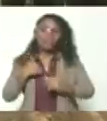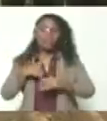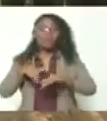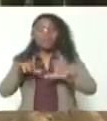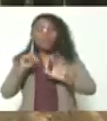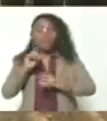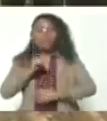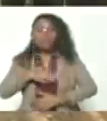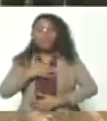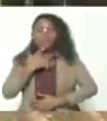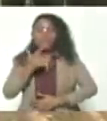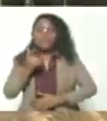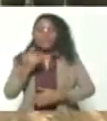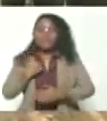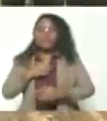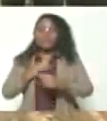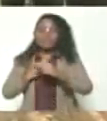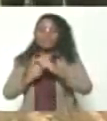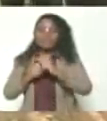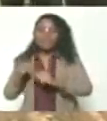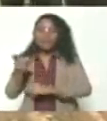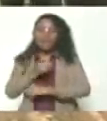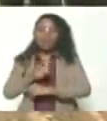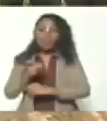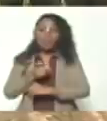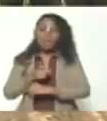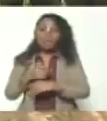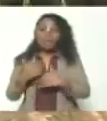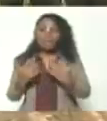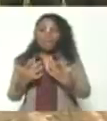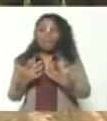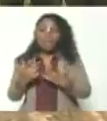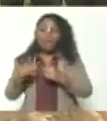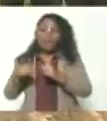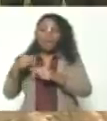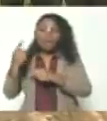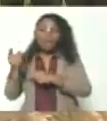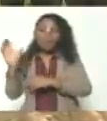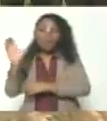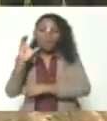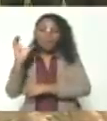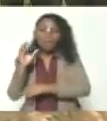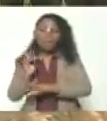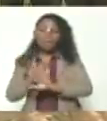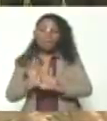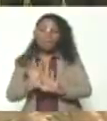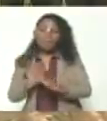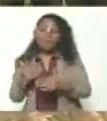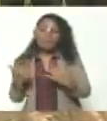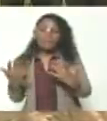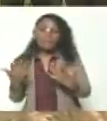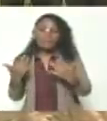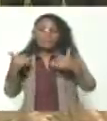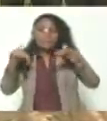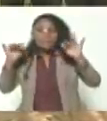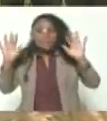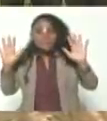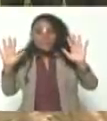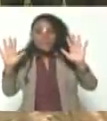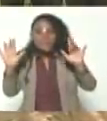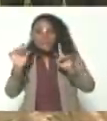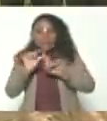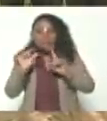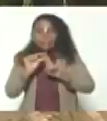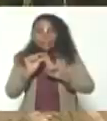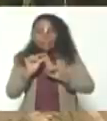que estamos tras la búsqueda del resto de los colombianos, ya que según la versión